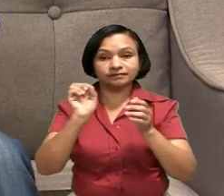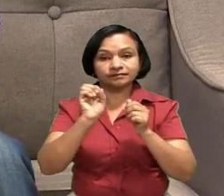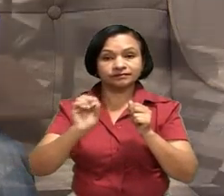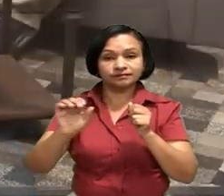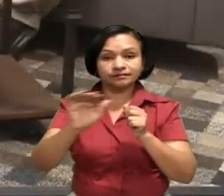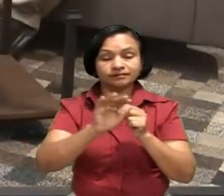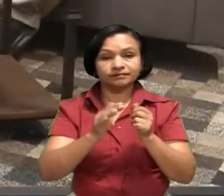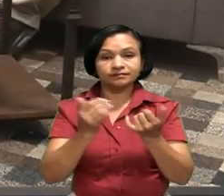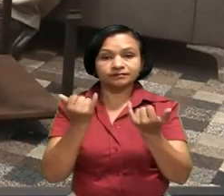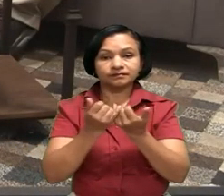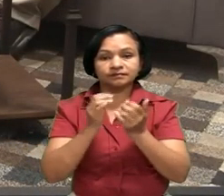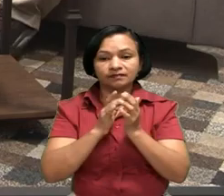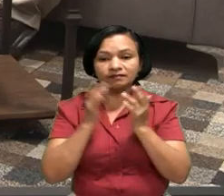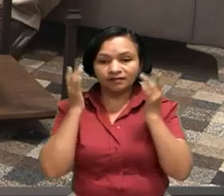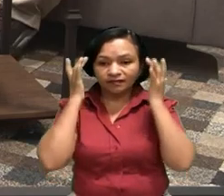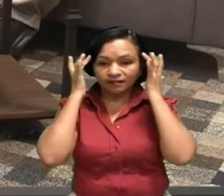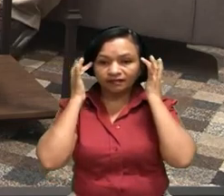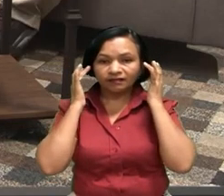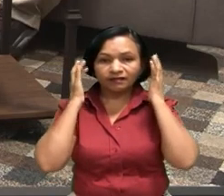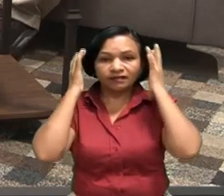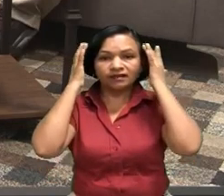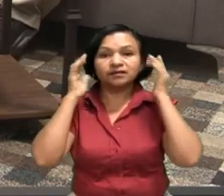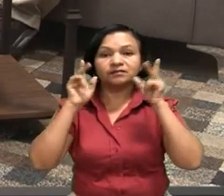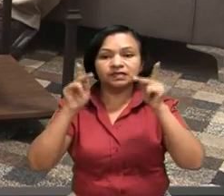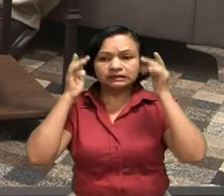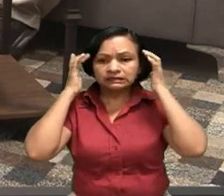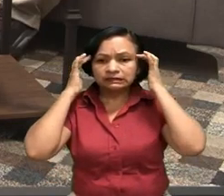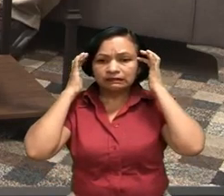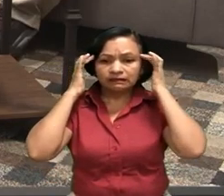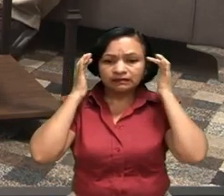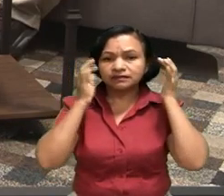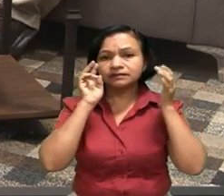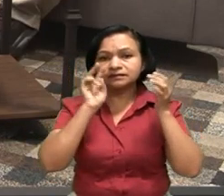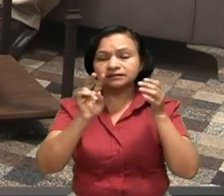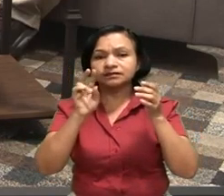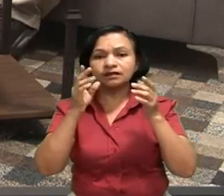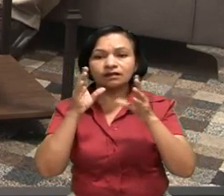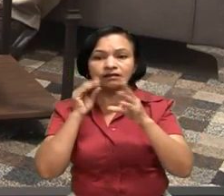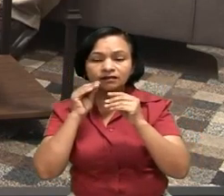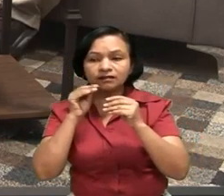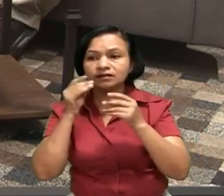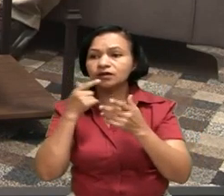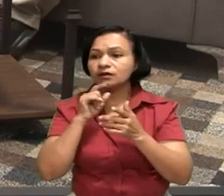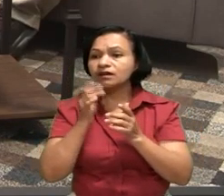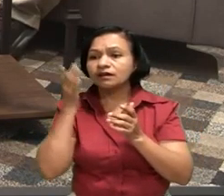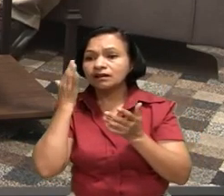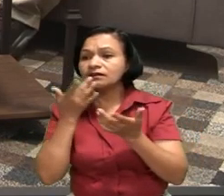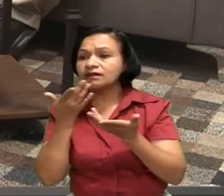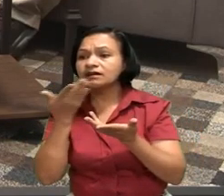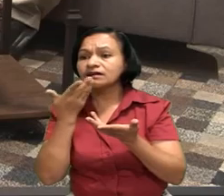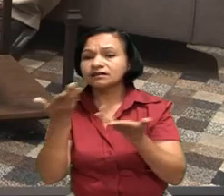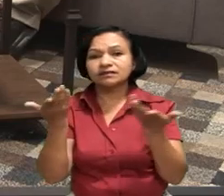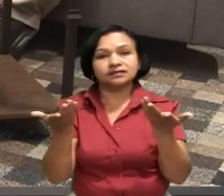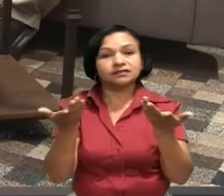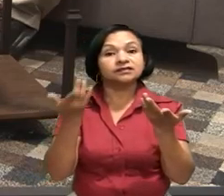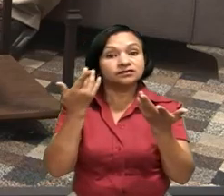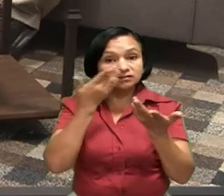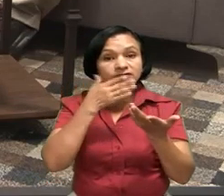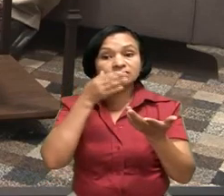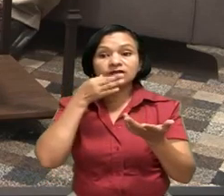morbo le interesa eso es lo que quería el hueso el chisme y cómo se convive